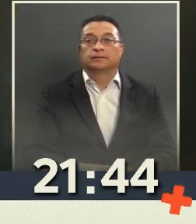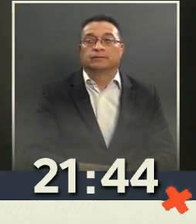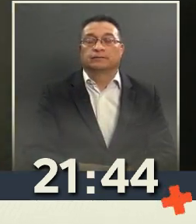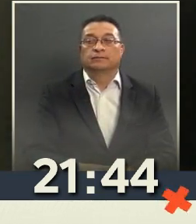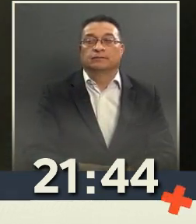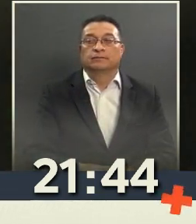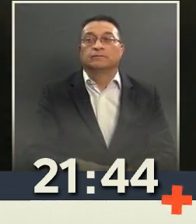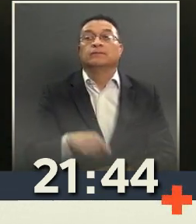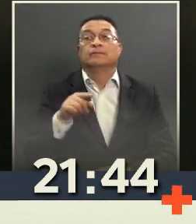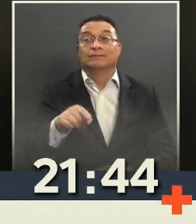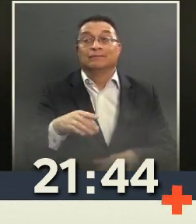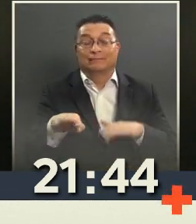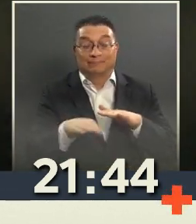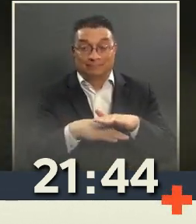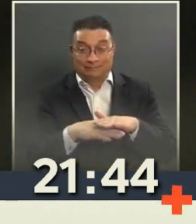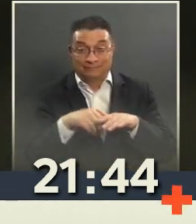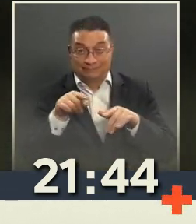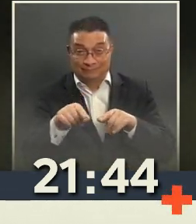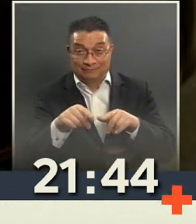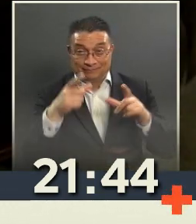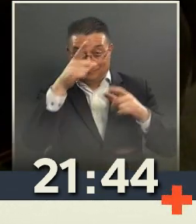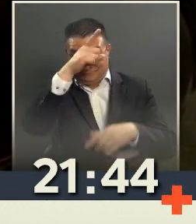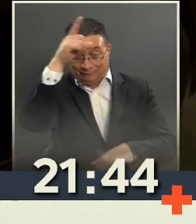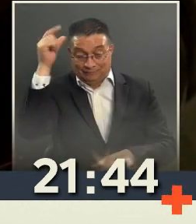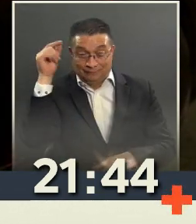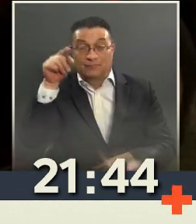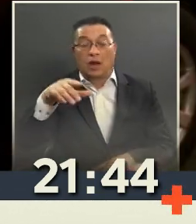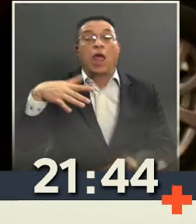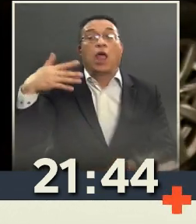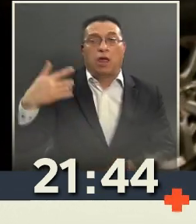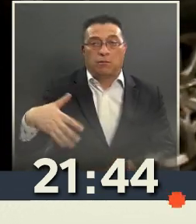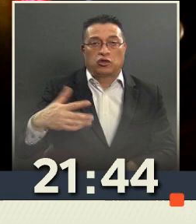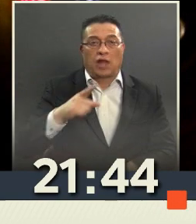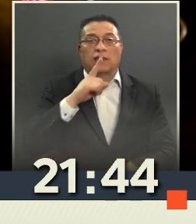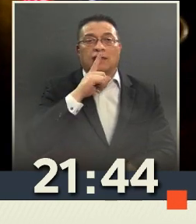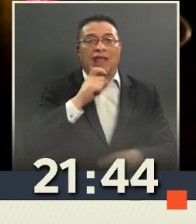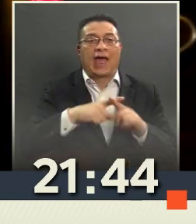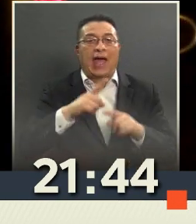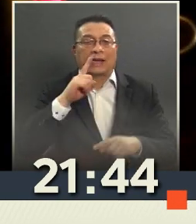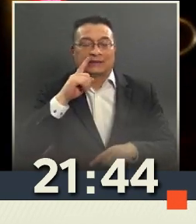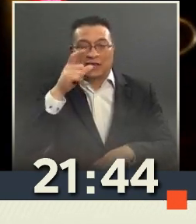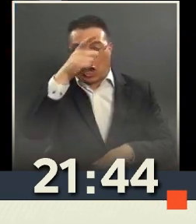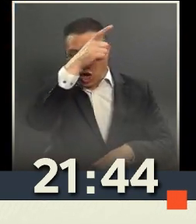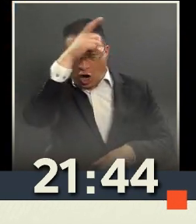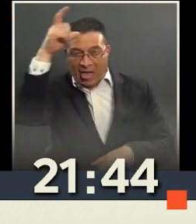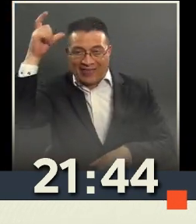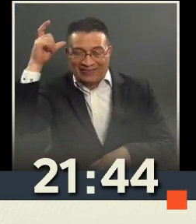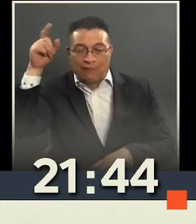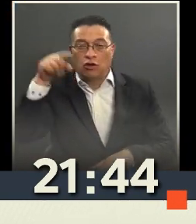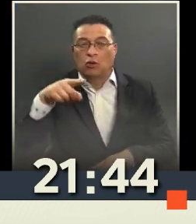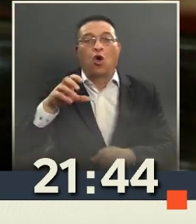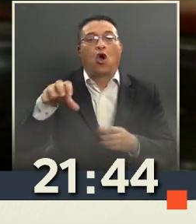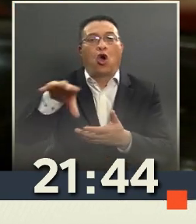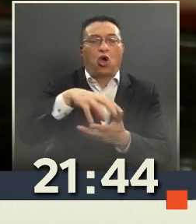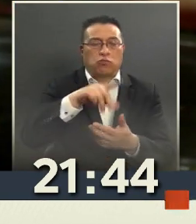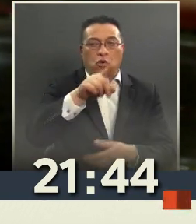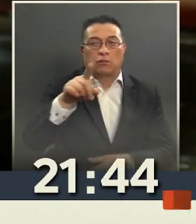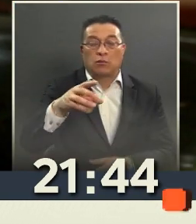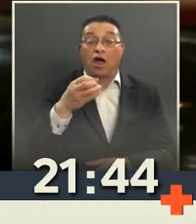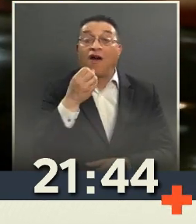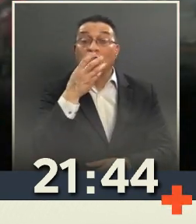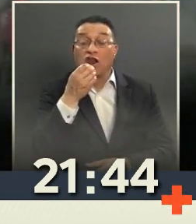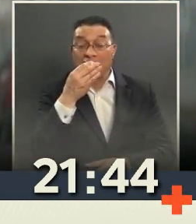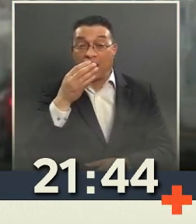Este recorrido, de cierta forma, muestra lo importante que son los taxis colectivos en la mayoría de las comunas, pero la Florida y Puente